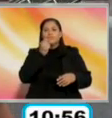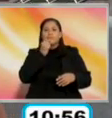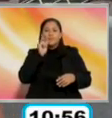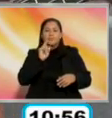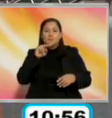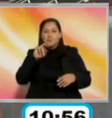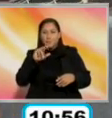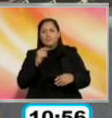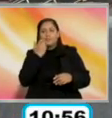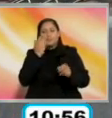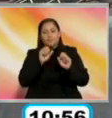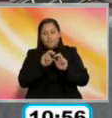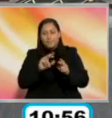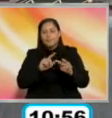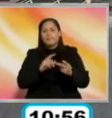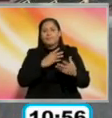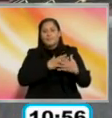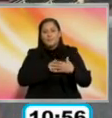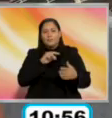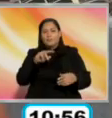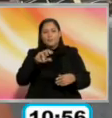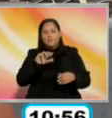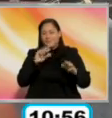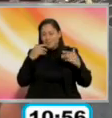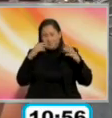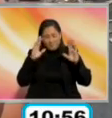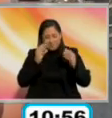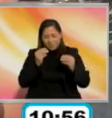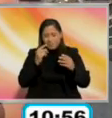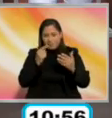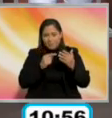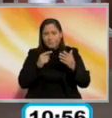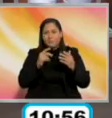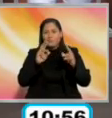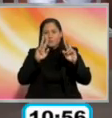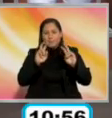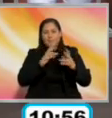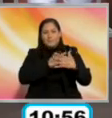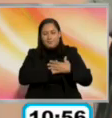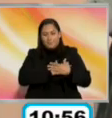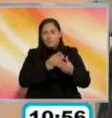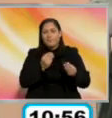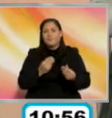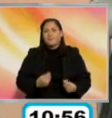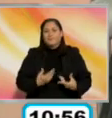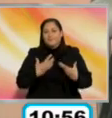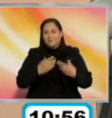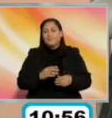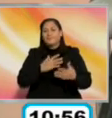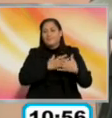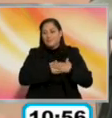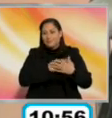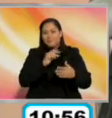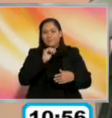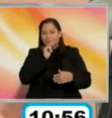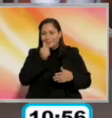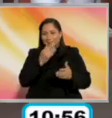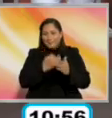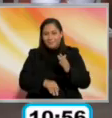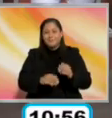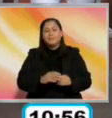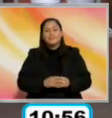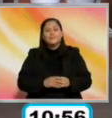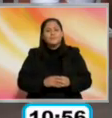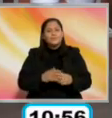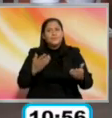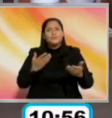hacerte el amor de la nena. Venimos con mucho amor. Muy pero bien, con mucho eso es sabor. importante, el amor que no falte. Sí, claro. Oye,